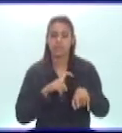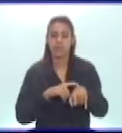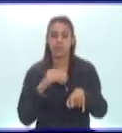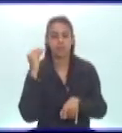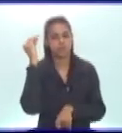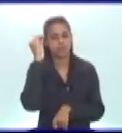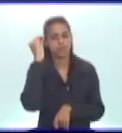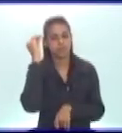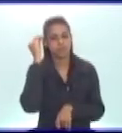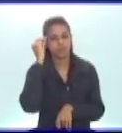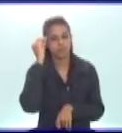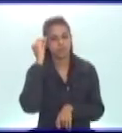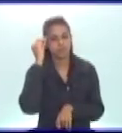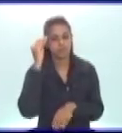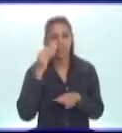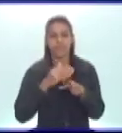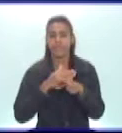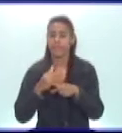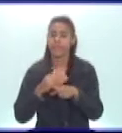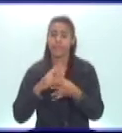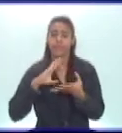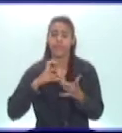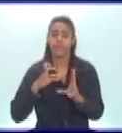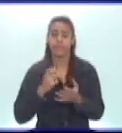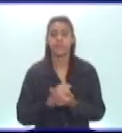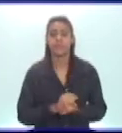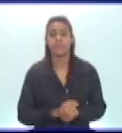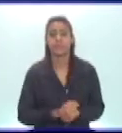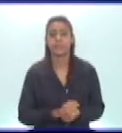todos aprendemos de diferentes formas.